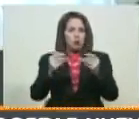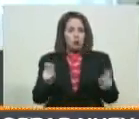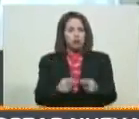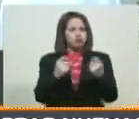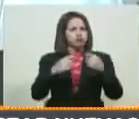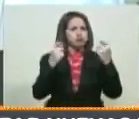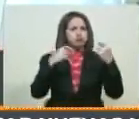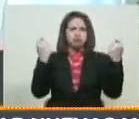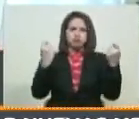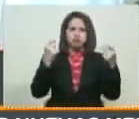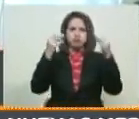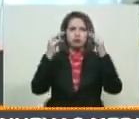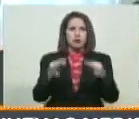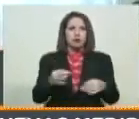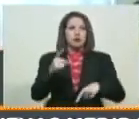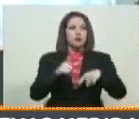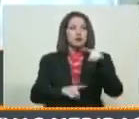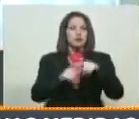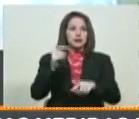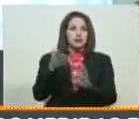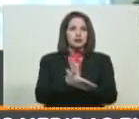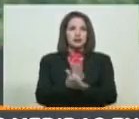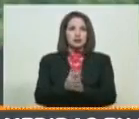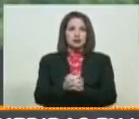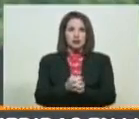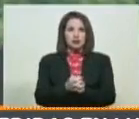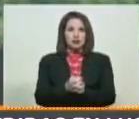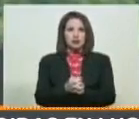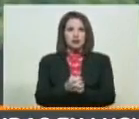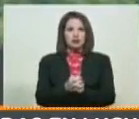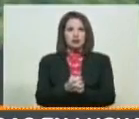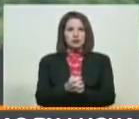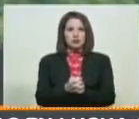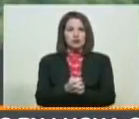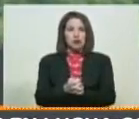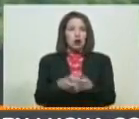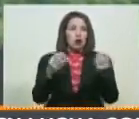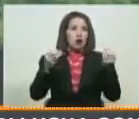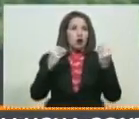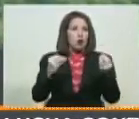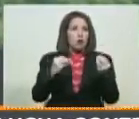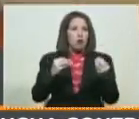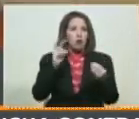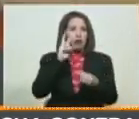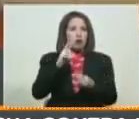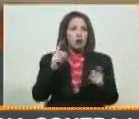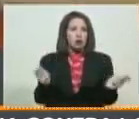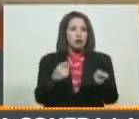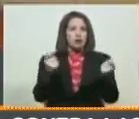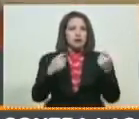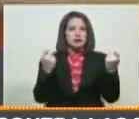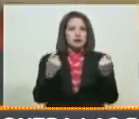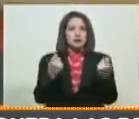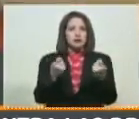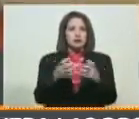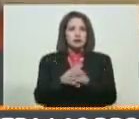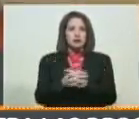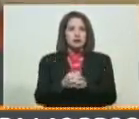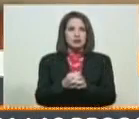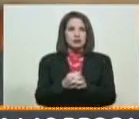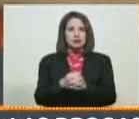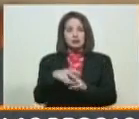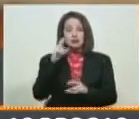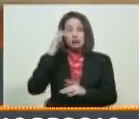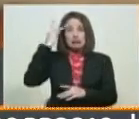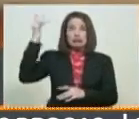medio, que fue descrito por el padre de la patria como la artillería del pensamiento. Bolívar, con su genio militar, su